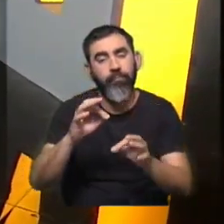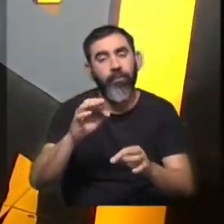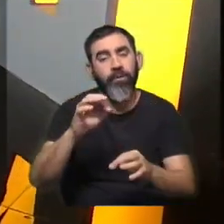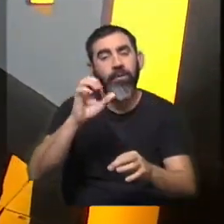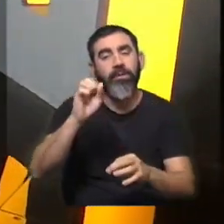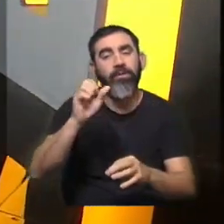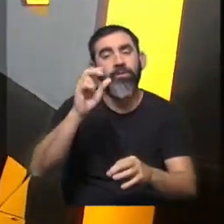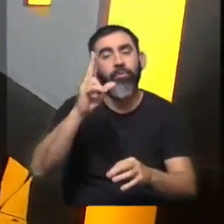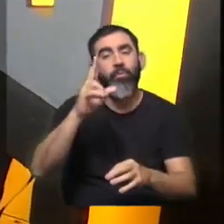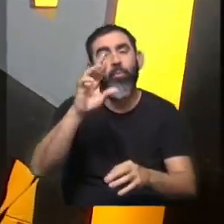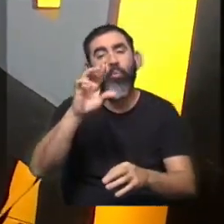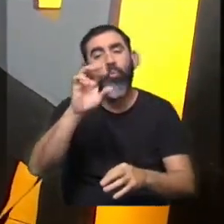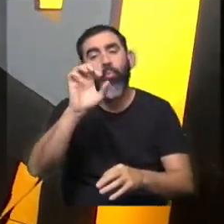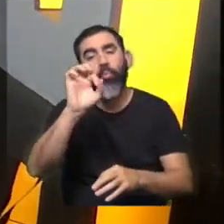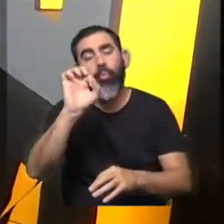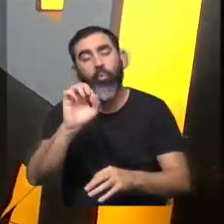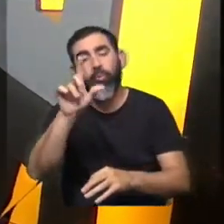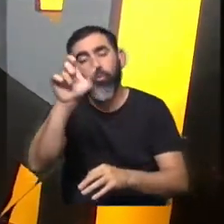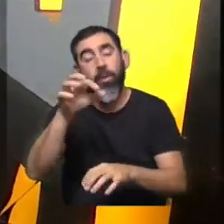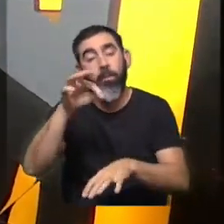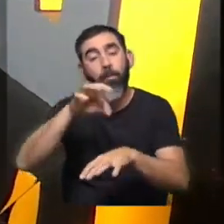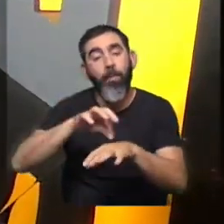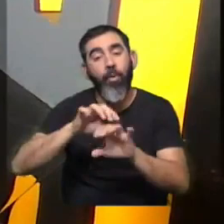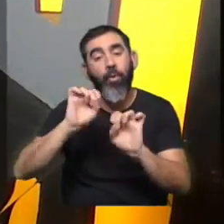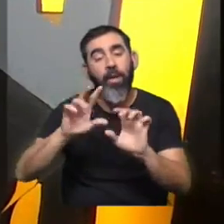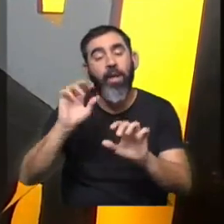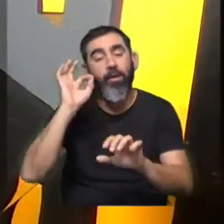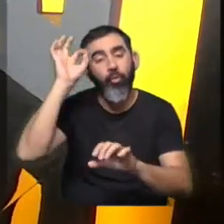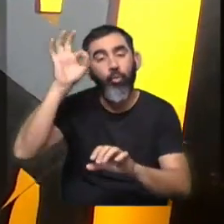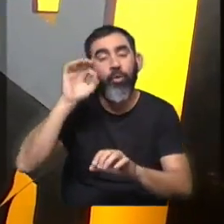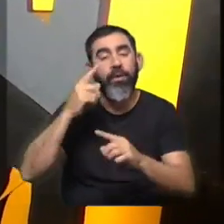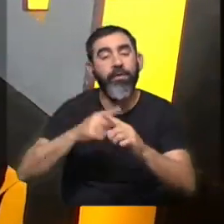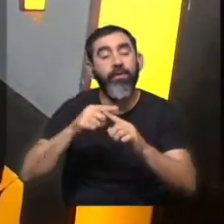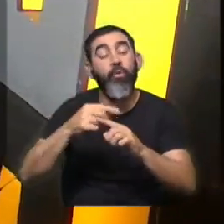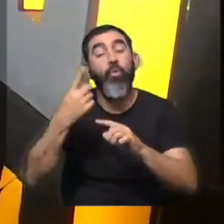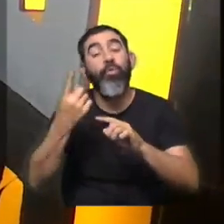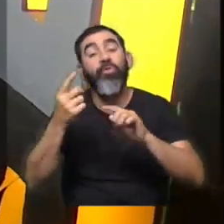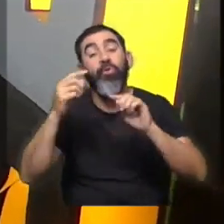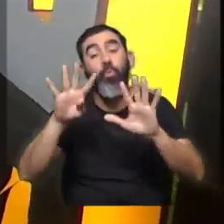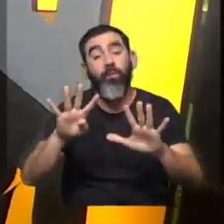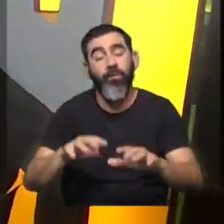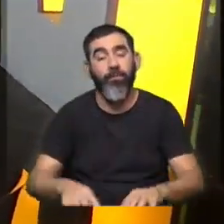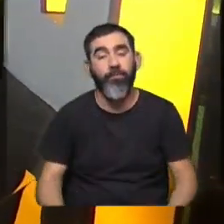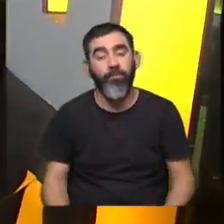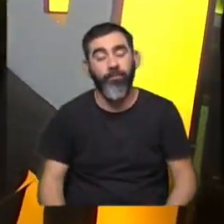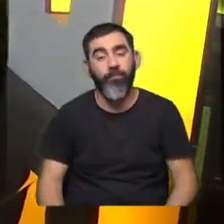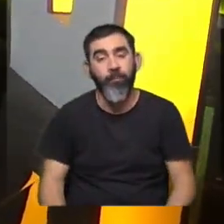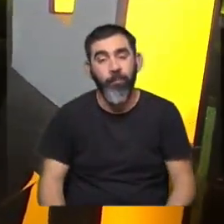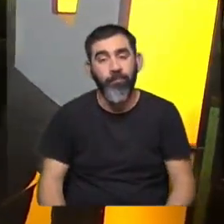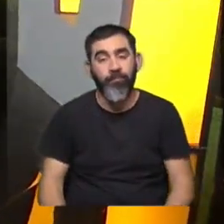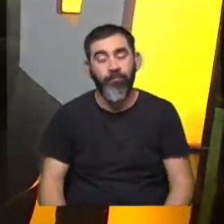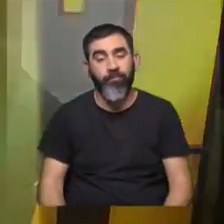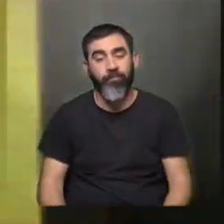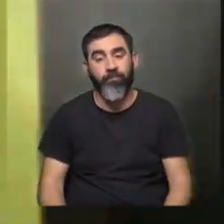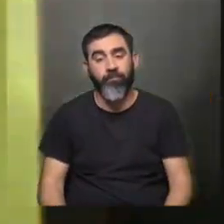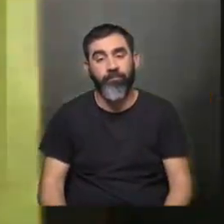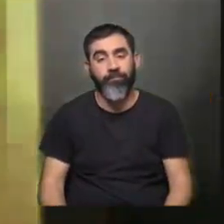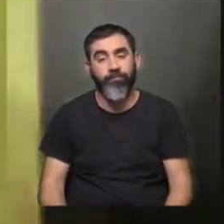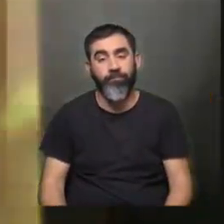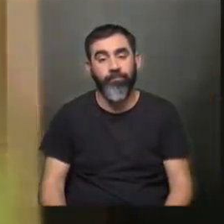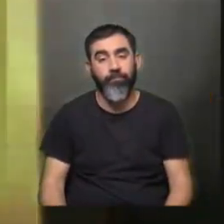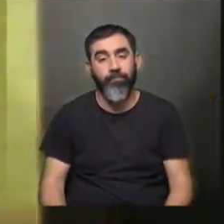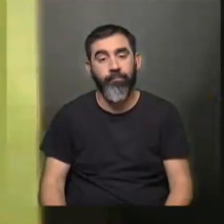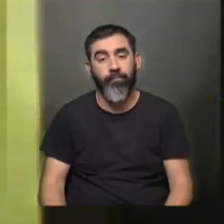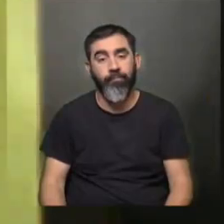Spruce, que es médico y naturalista inglés a mediados del siglo XIX. Así que bueno, y también les